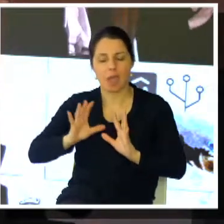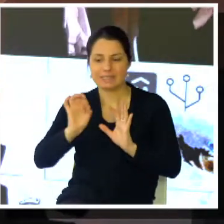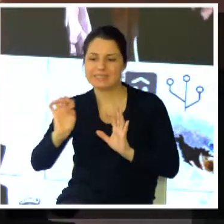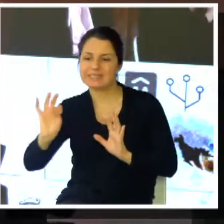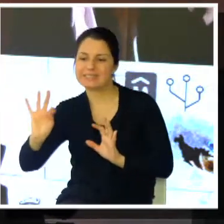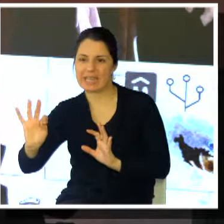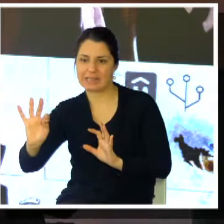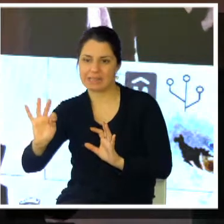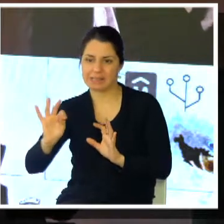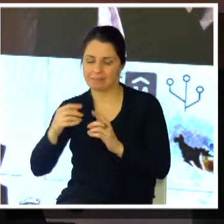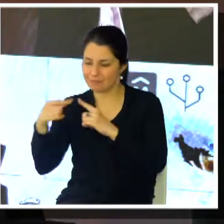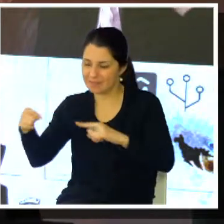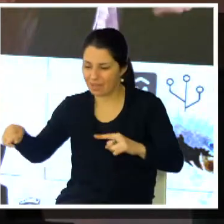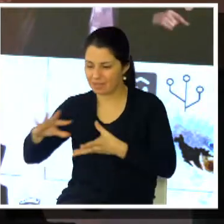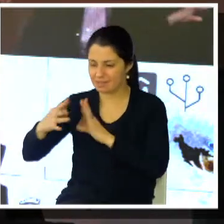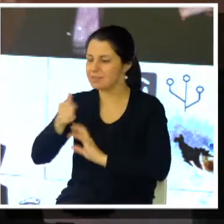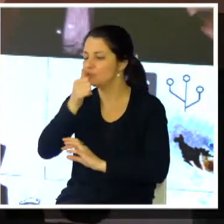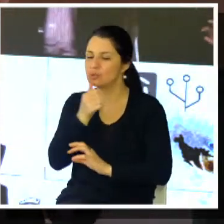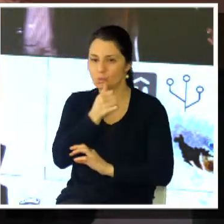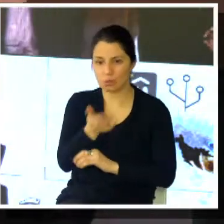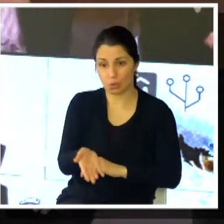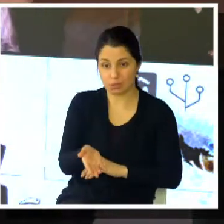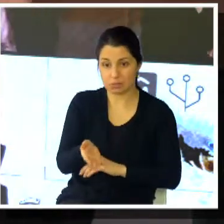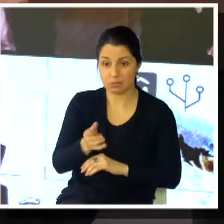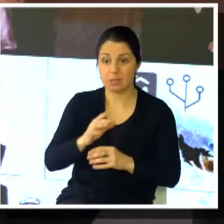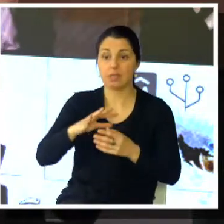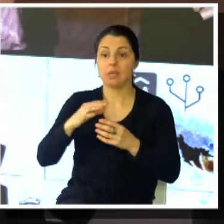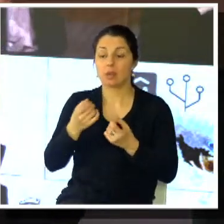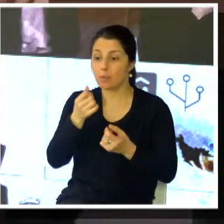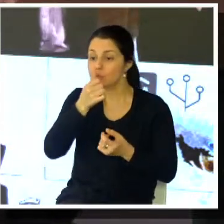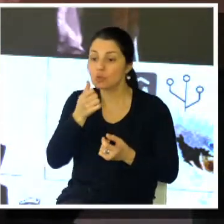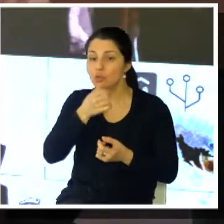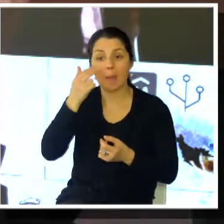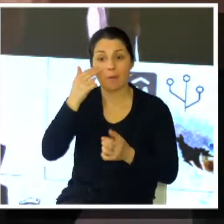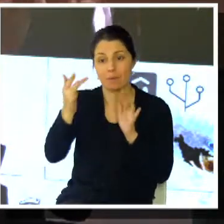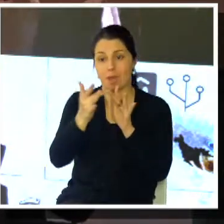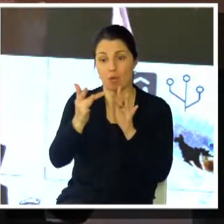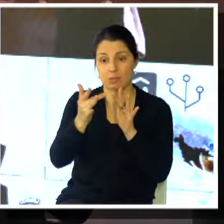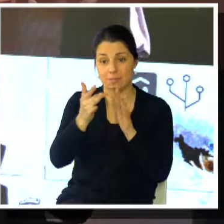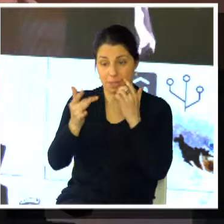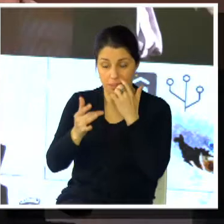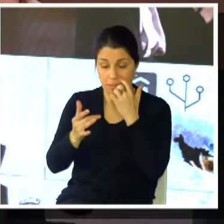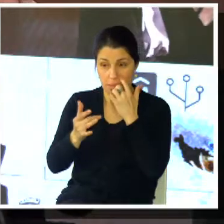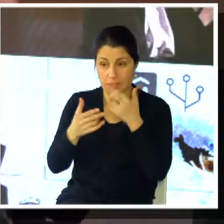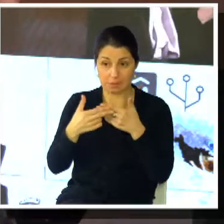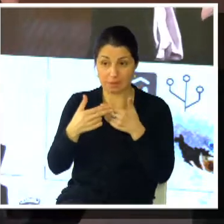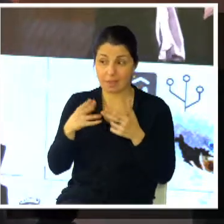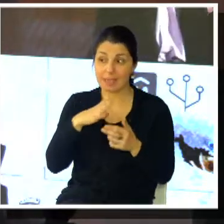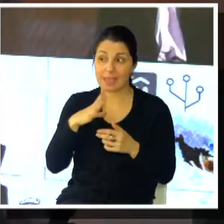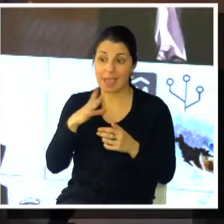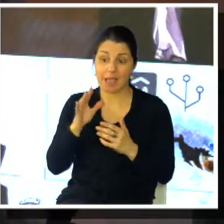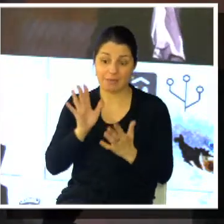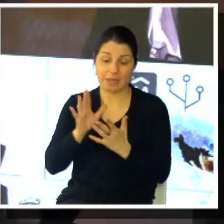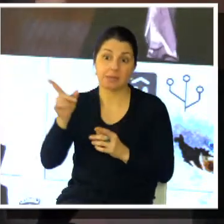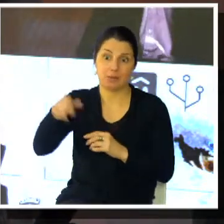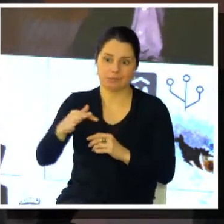una batería de soluciones que de alguna forma solucionen ese problema de conectividad que aparece de cara a lo que